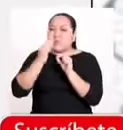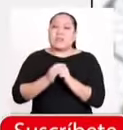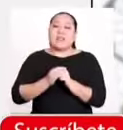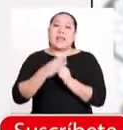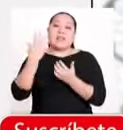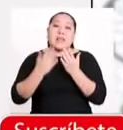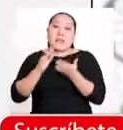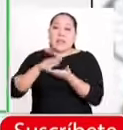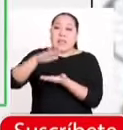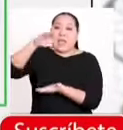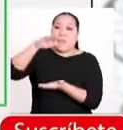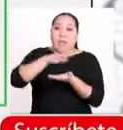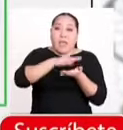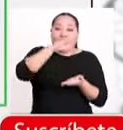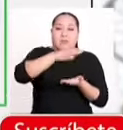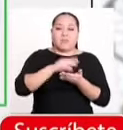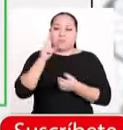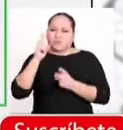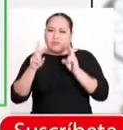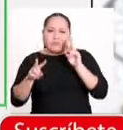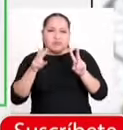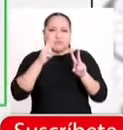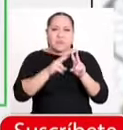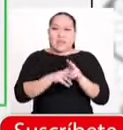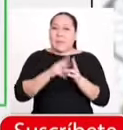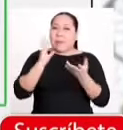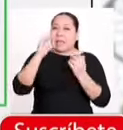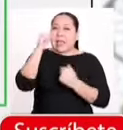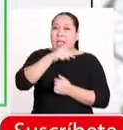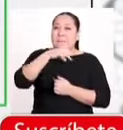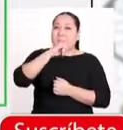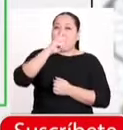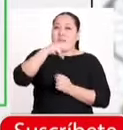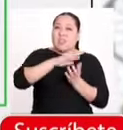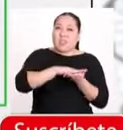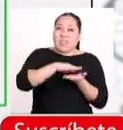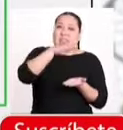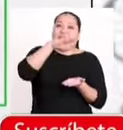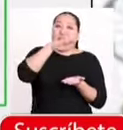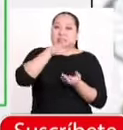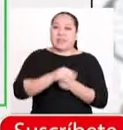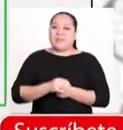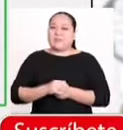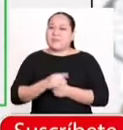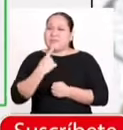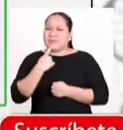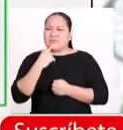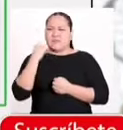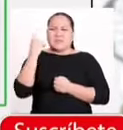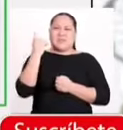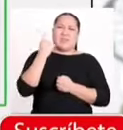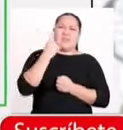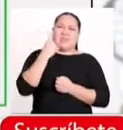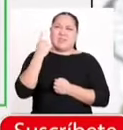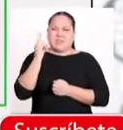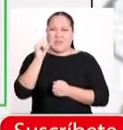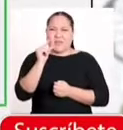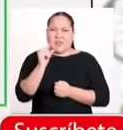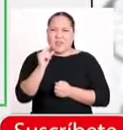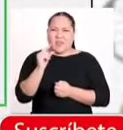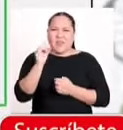también en tamaño. A simple vista parece que el pimiento es más grande. Me estoy mareando un poco. ¿No hay